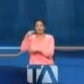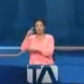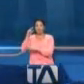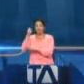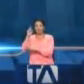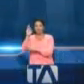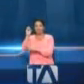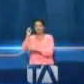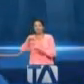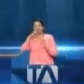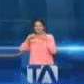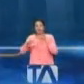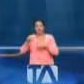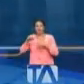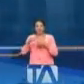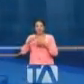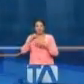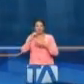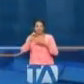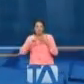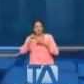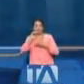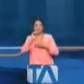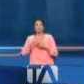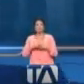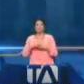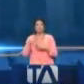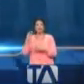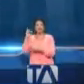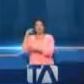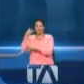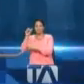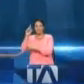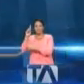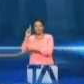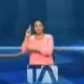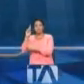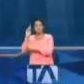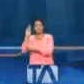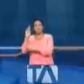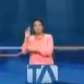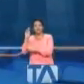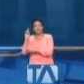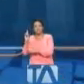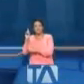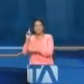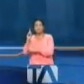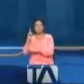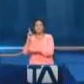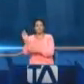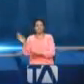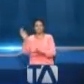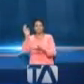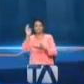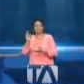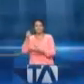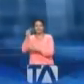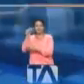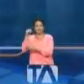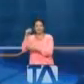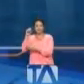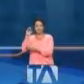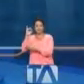Barrera, secretario del CENESIT. Richard Espinosa como presidente del directorio del IES. Santiago León, Aban